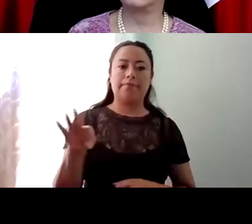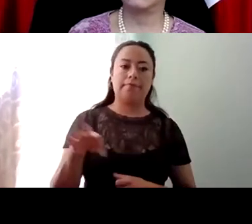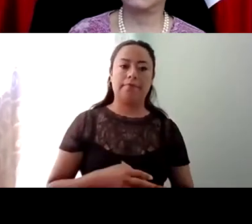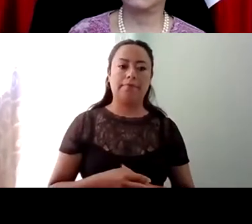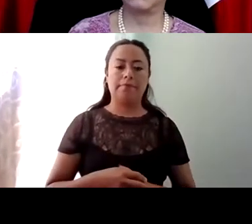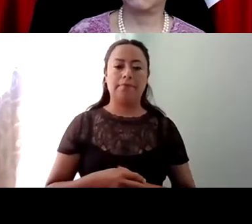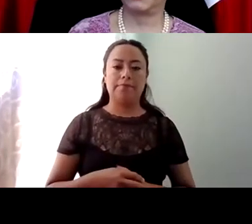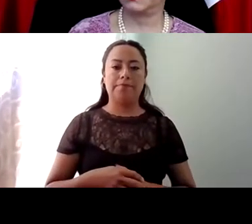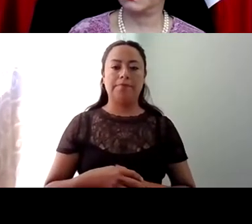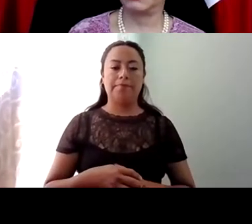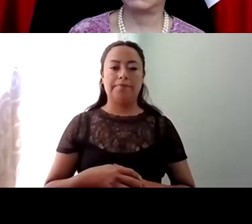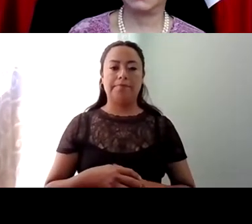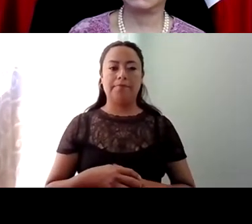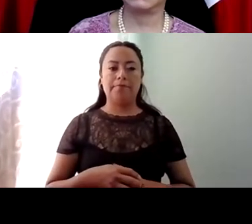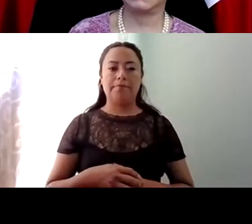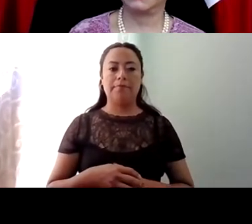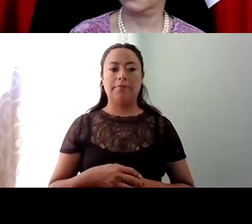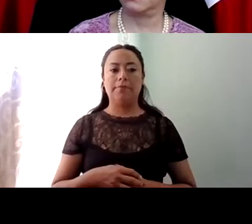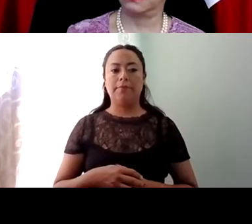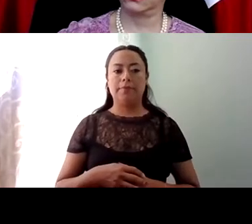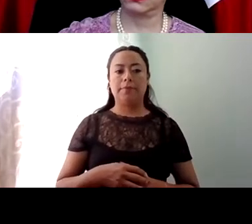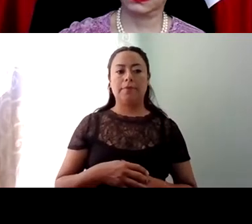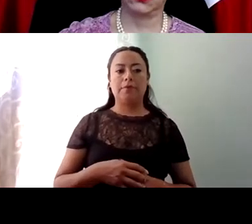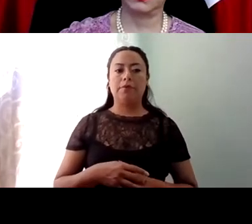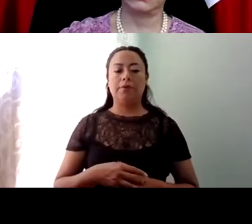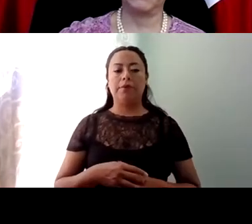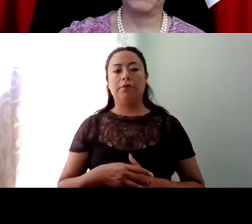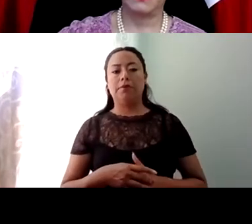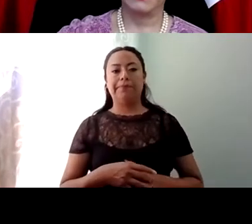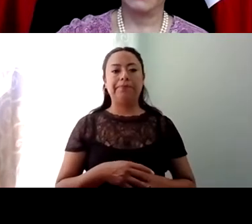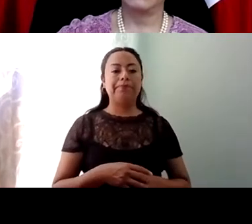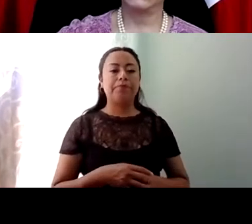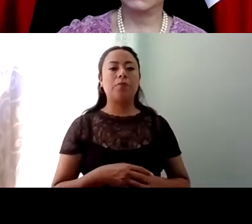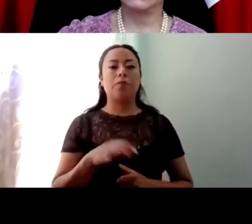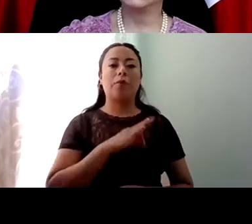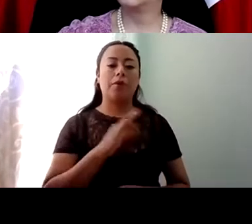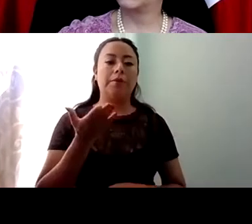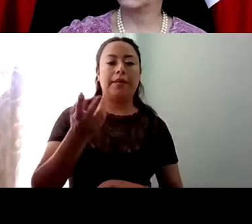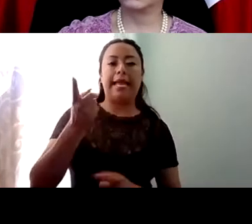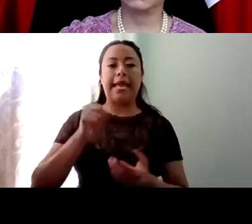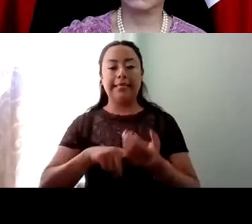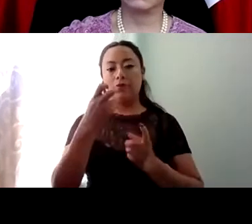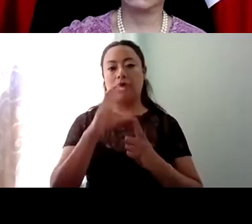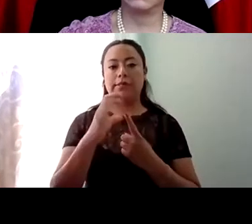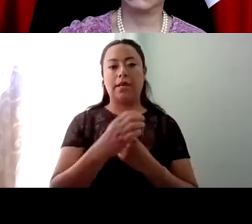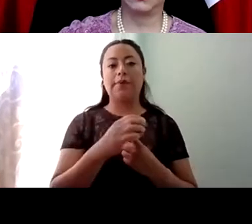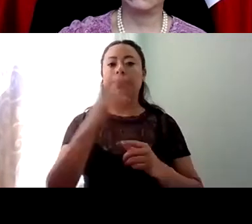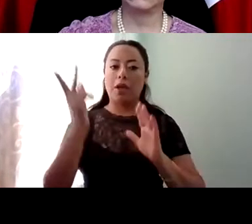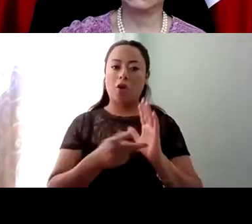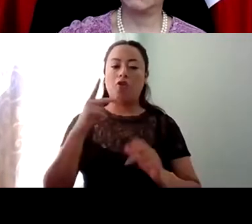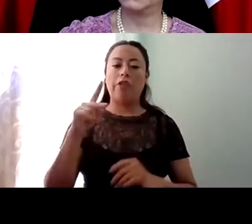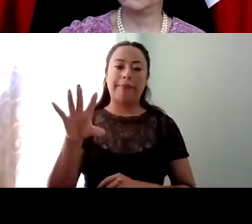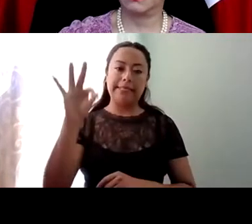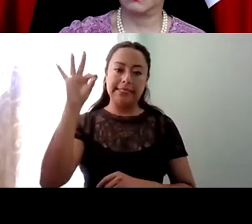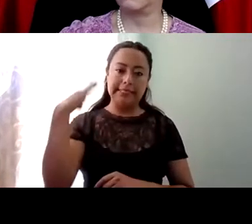solicitar precisamente hasta dentro de esta comisión su reelección por otros 5